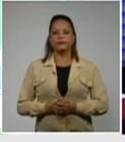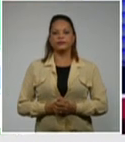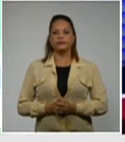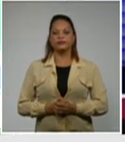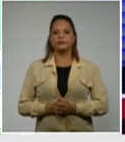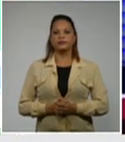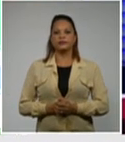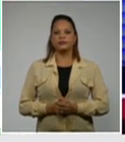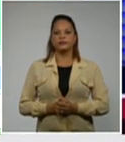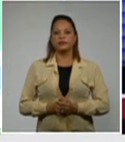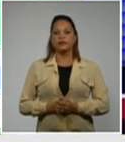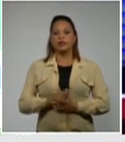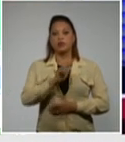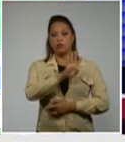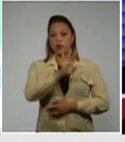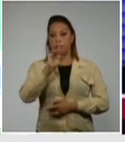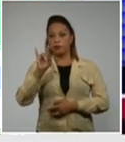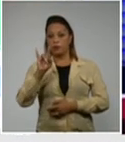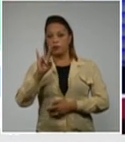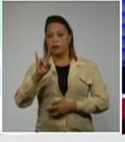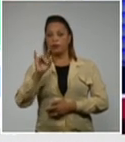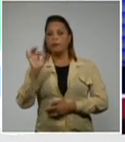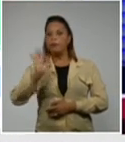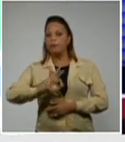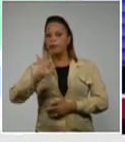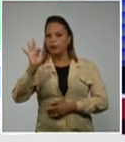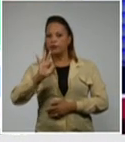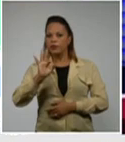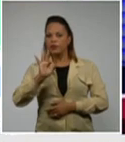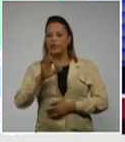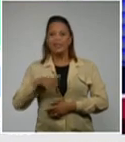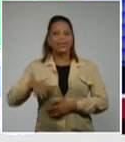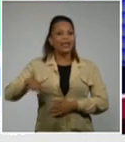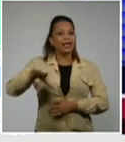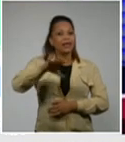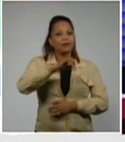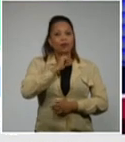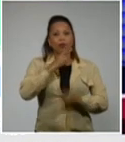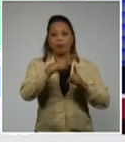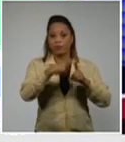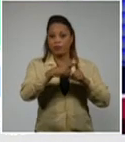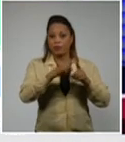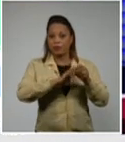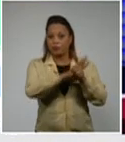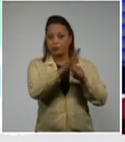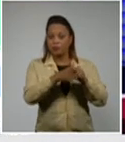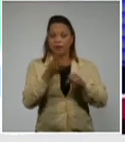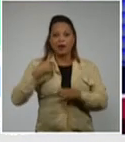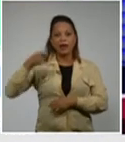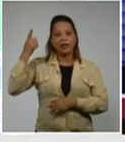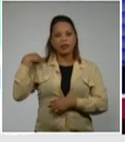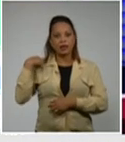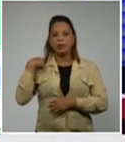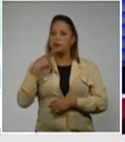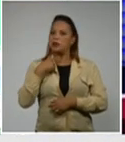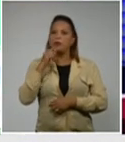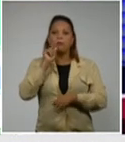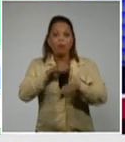El 49% de los casos diagnosticados ayer totalmente